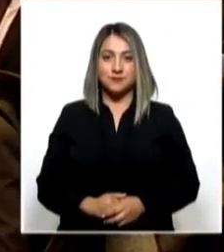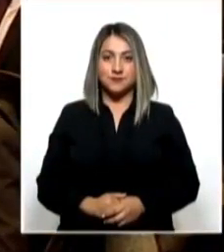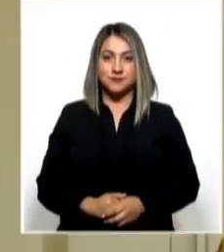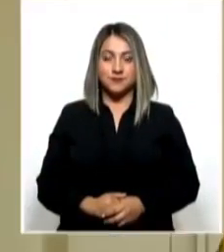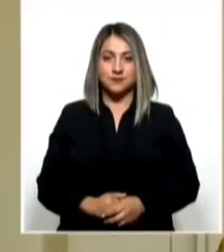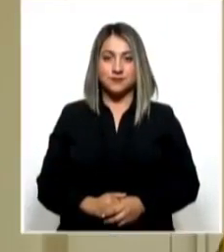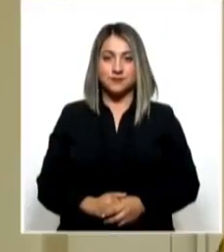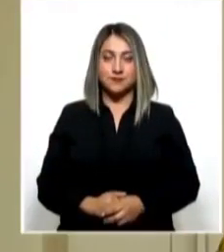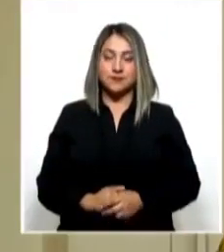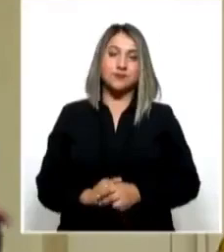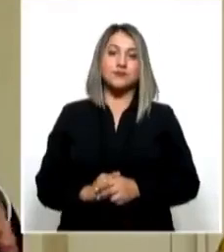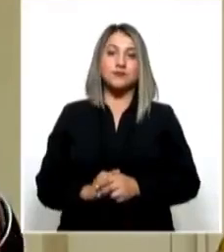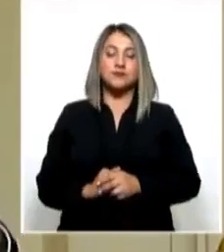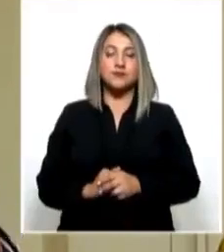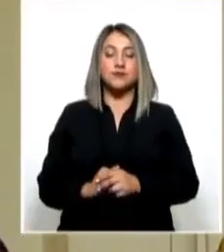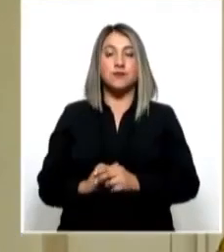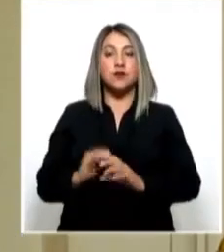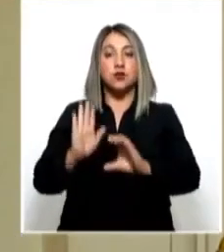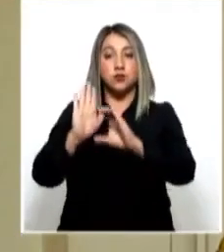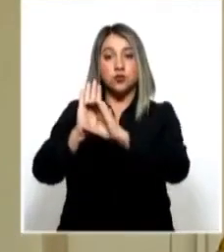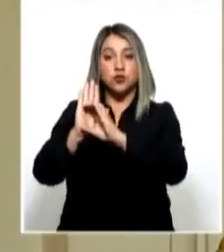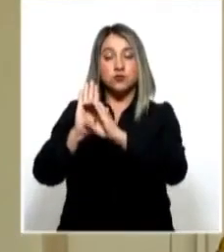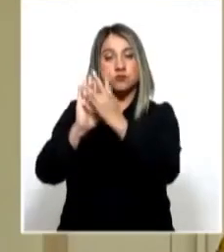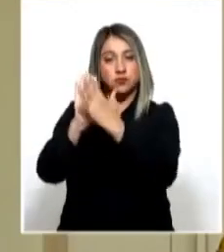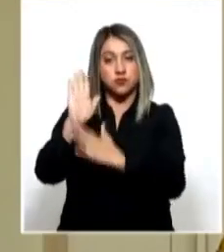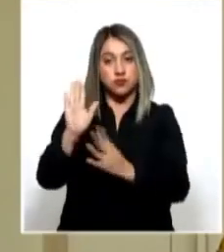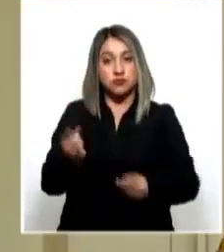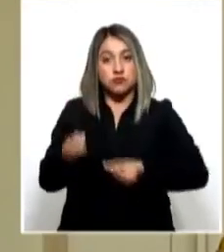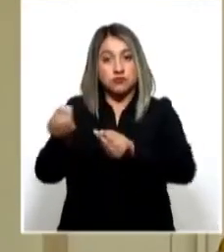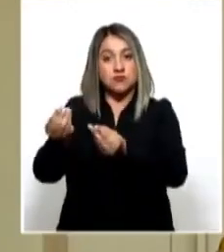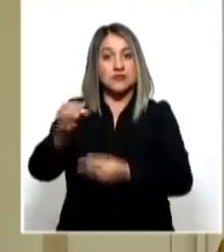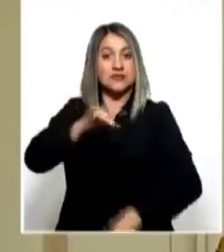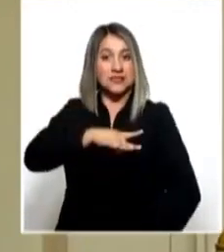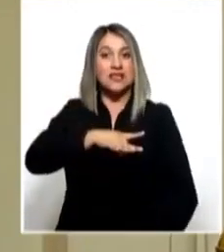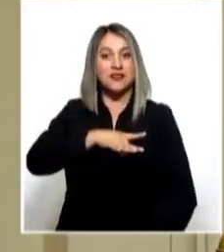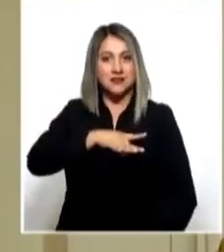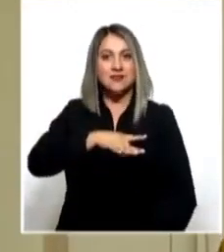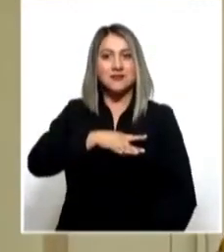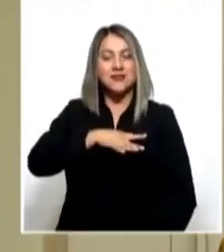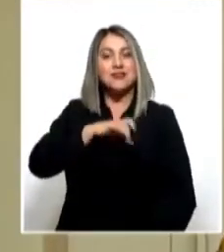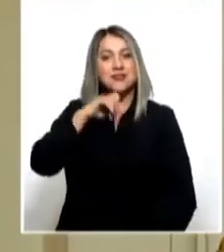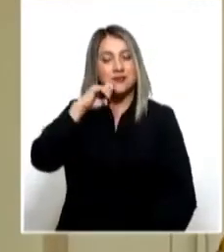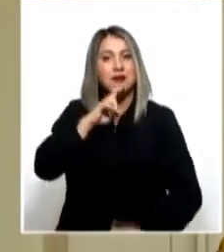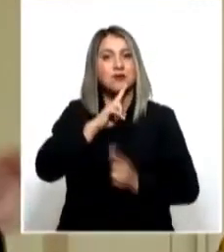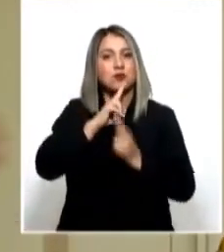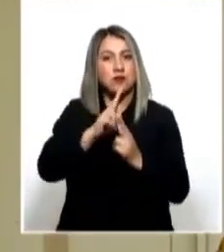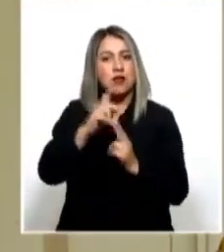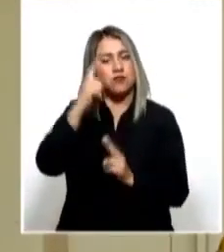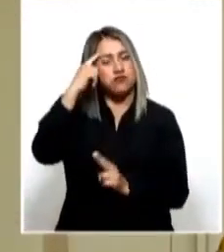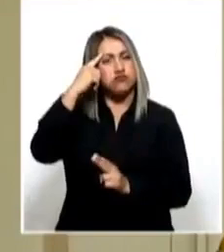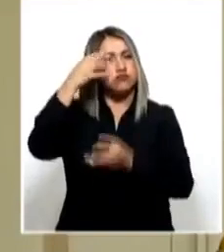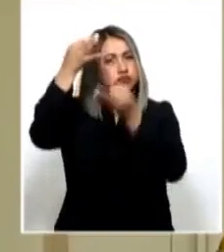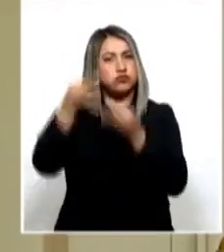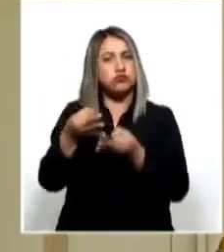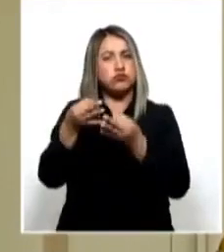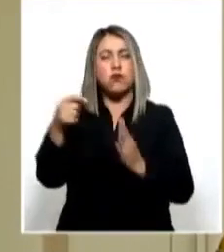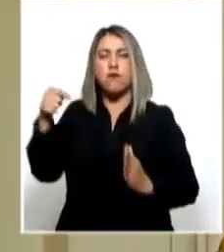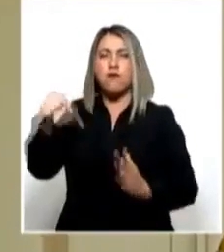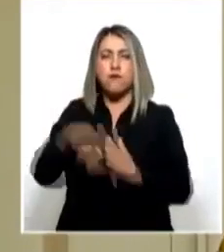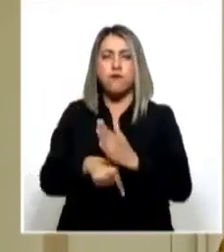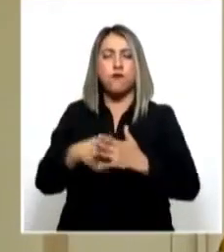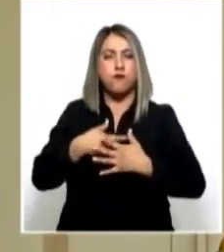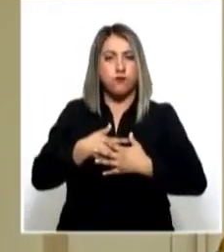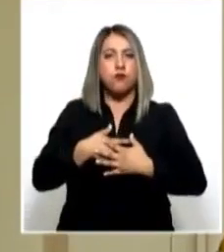y el texto que hoy le entregan a Chile, es el fruto de esa convicción profunda que